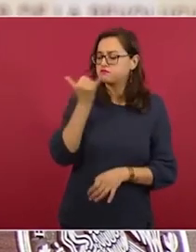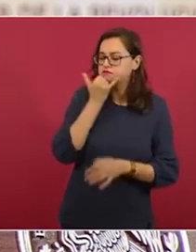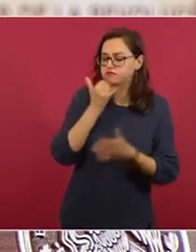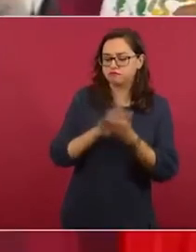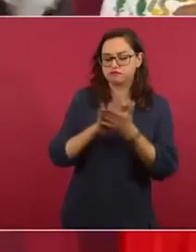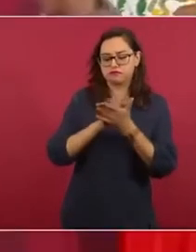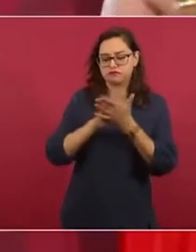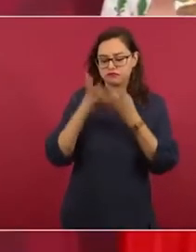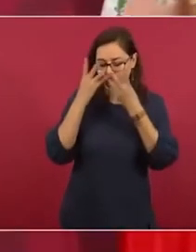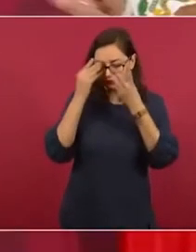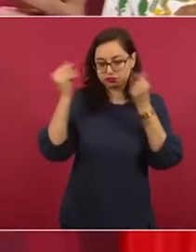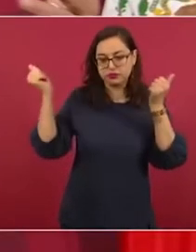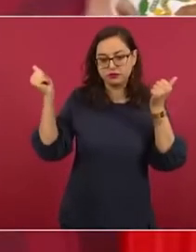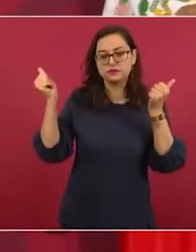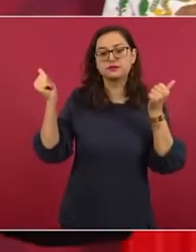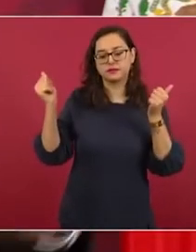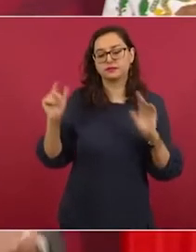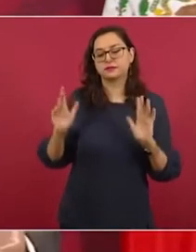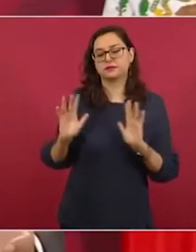¿Por qué no nos vamos